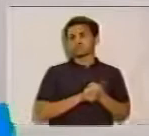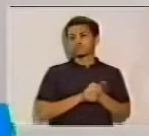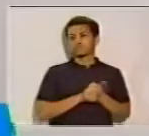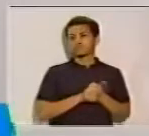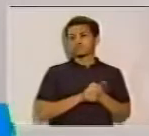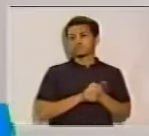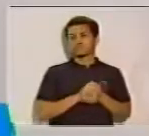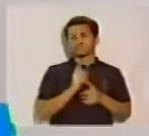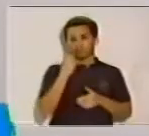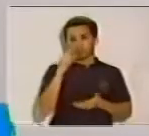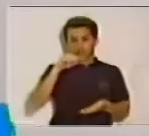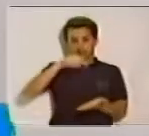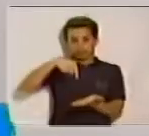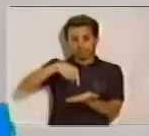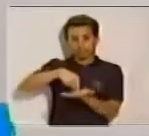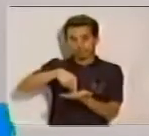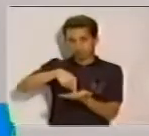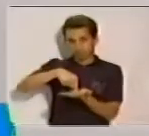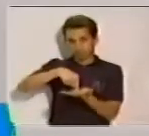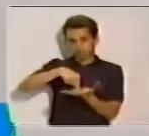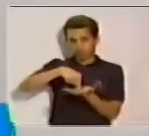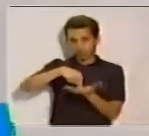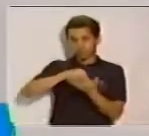Señalemos el centro porque nos va a servir.